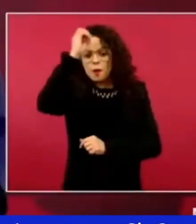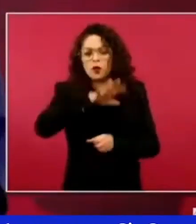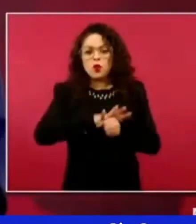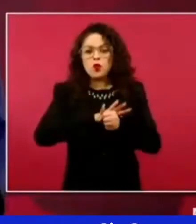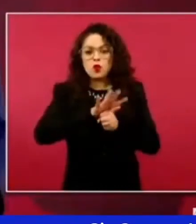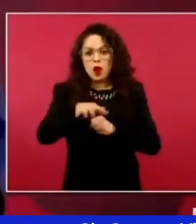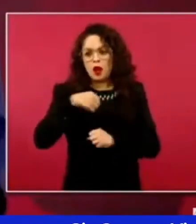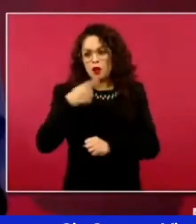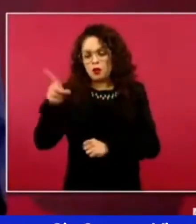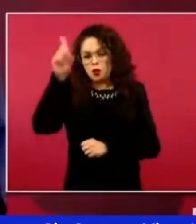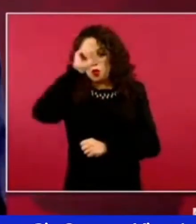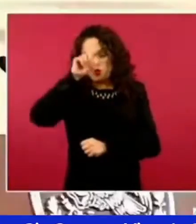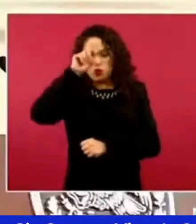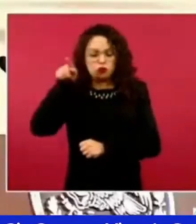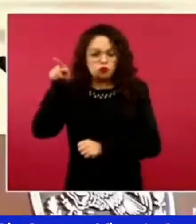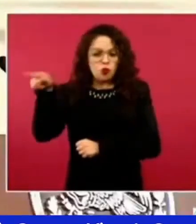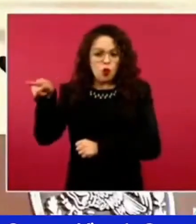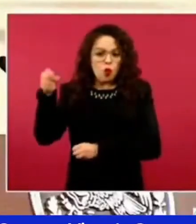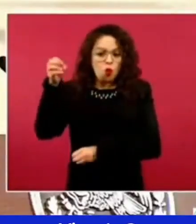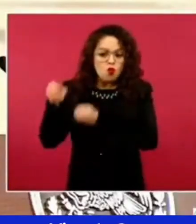tiene que ser